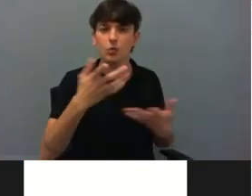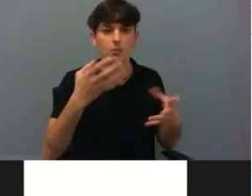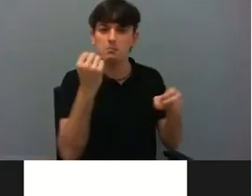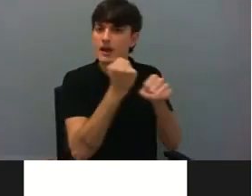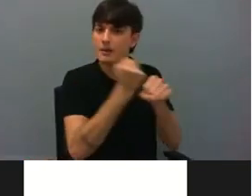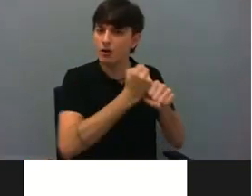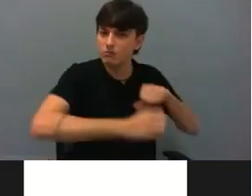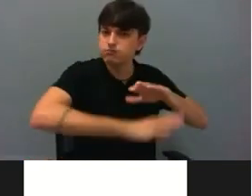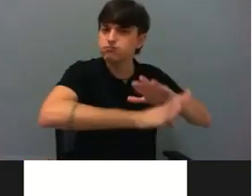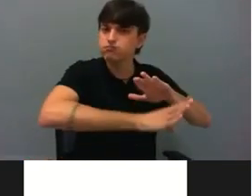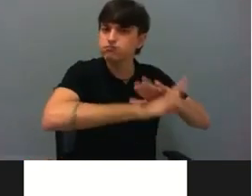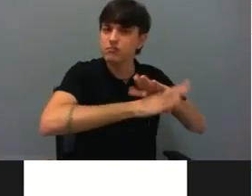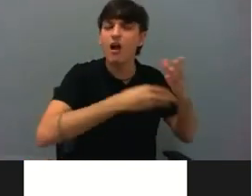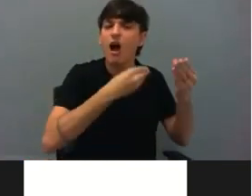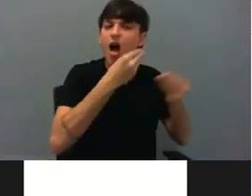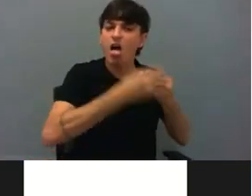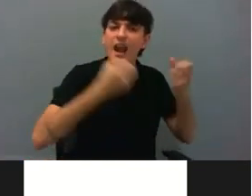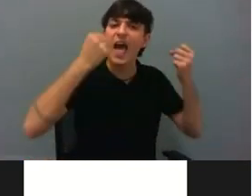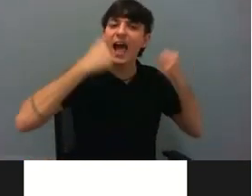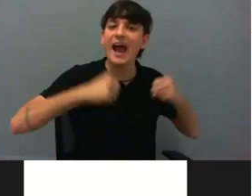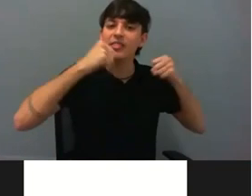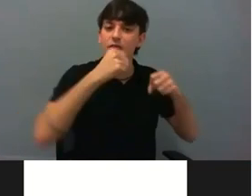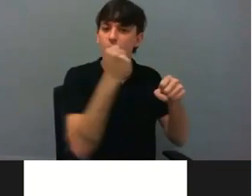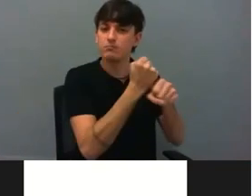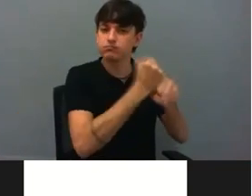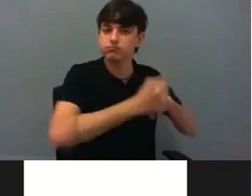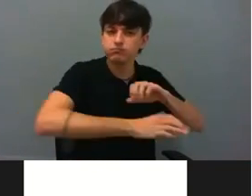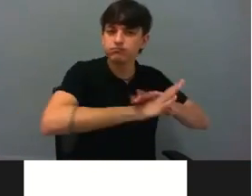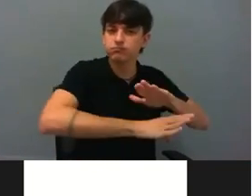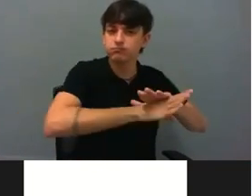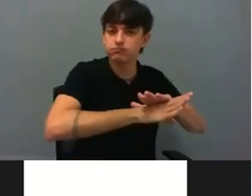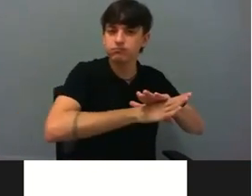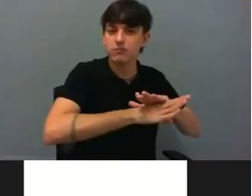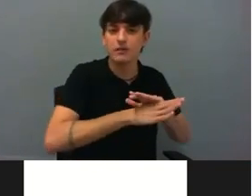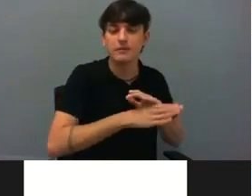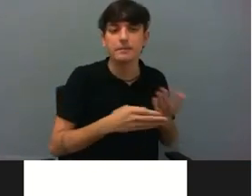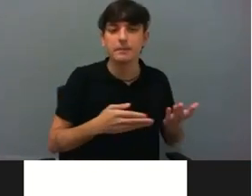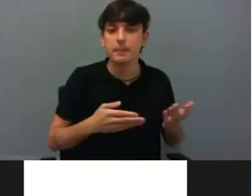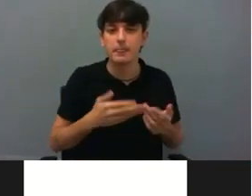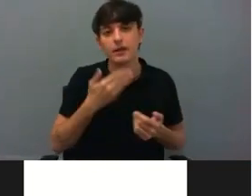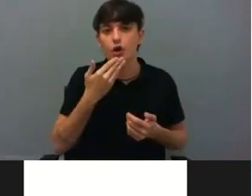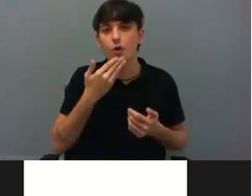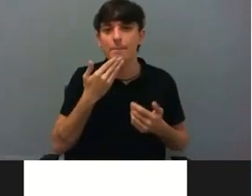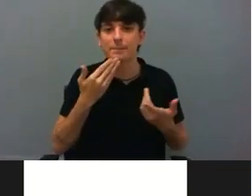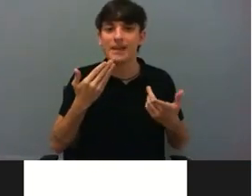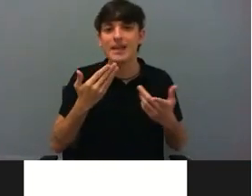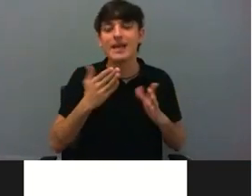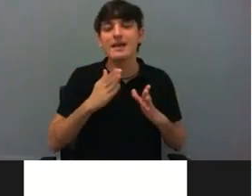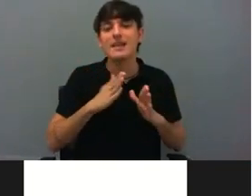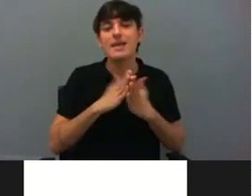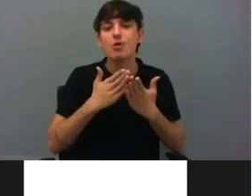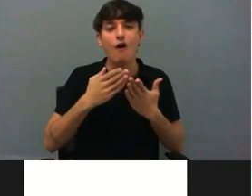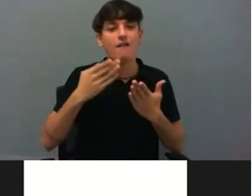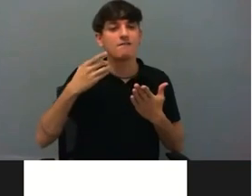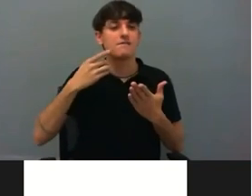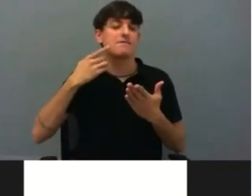El ejercicio profesional de las mujeres hace que, como diría Virginia Woolf, ¿no?, tener esa habitación propia para poder escribir, tener una habitación propia,